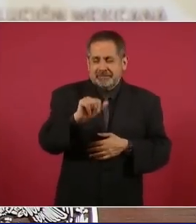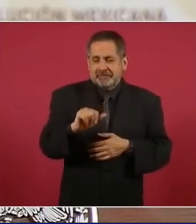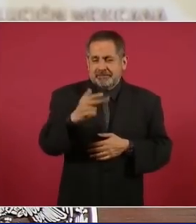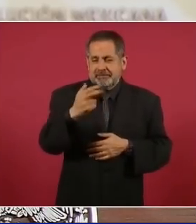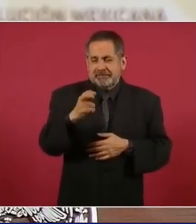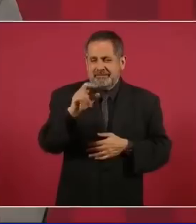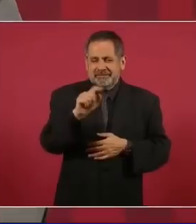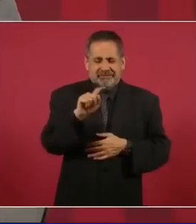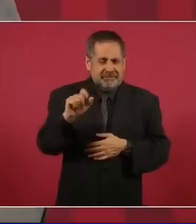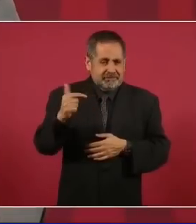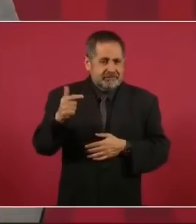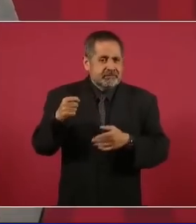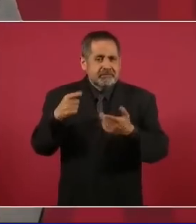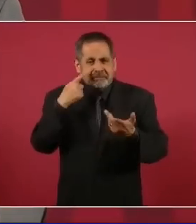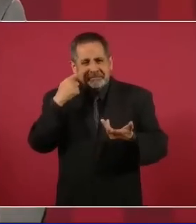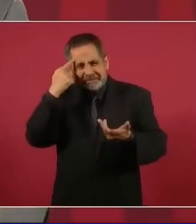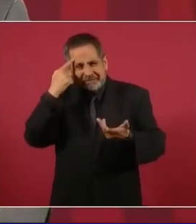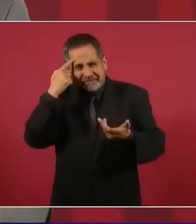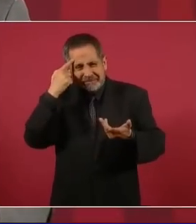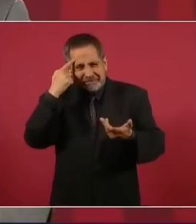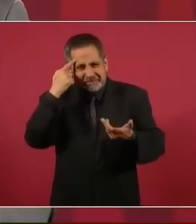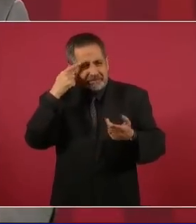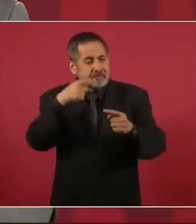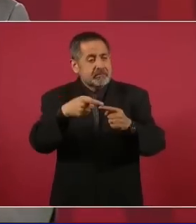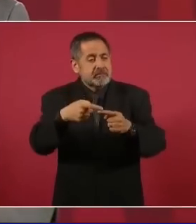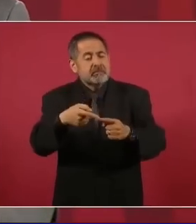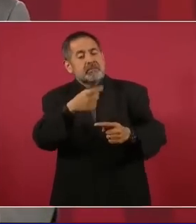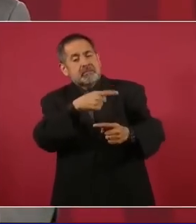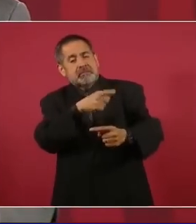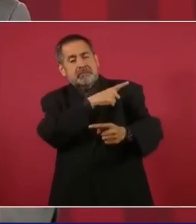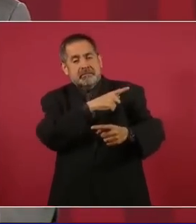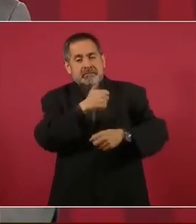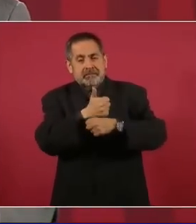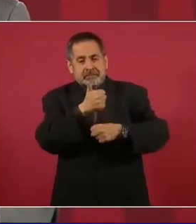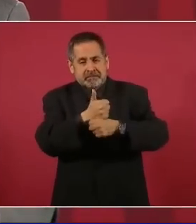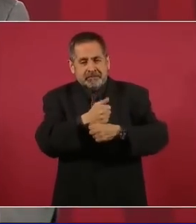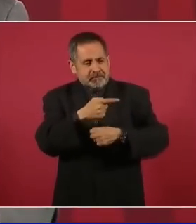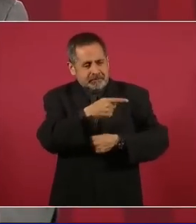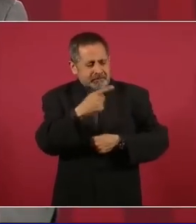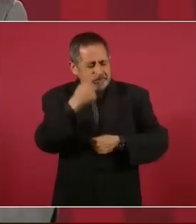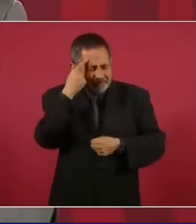imagínense lo que pensaría su abuelo,